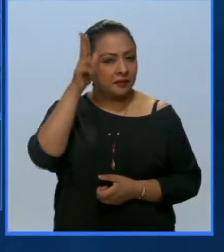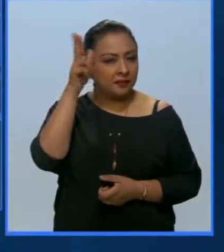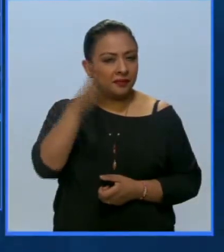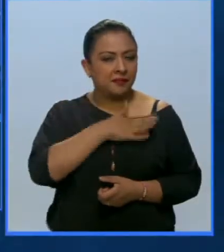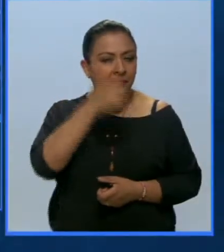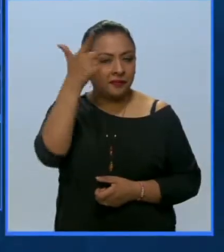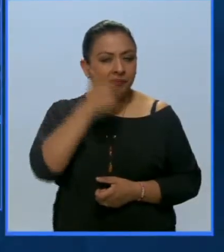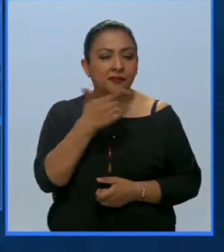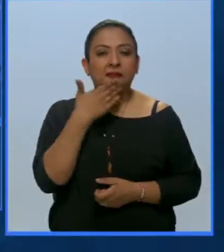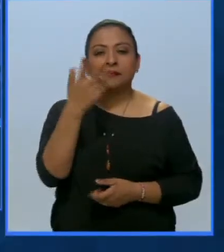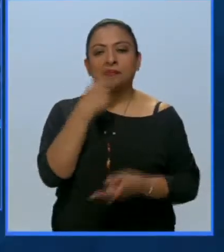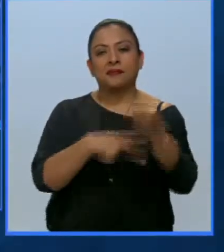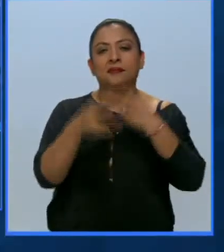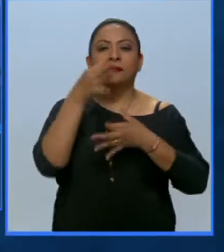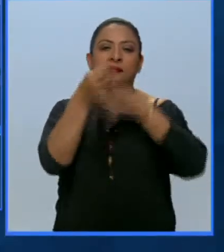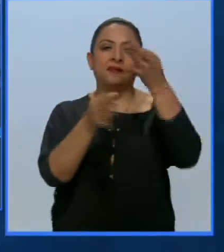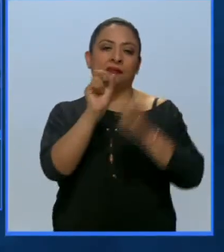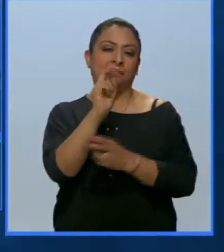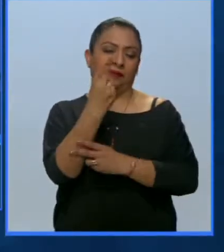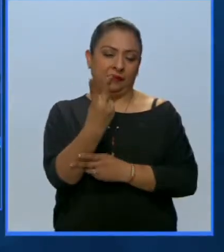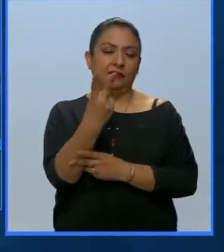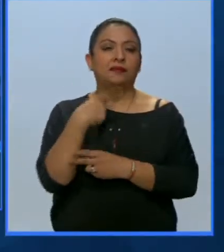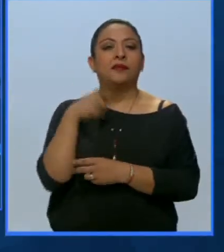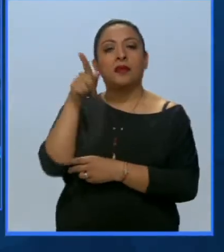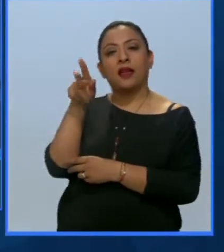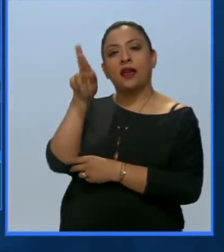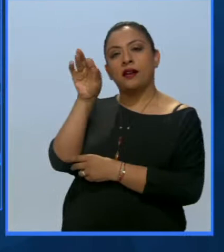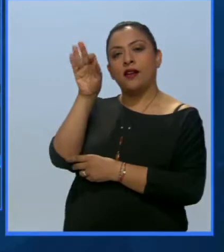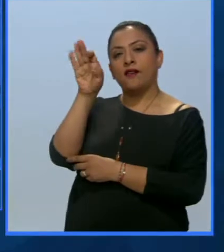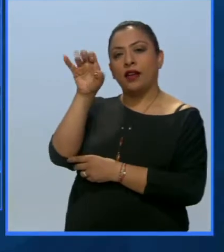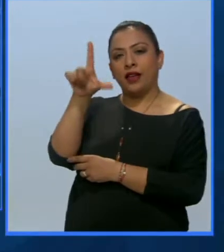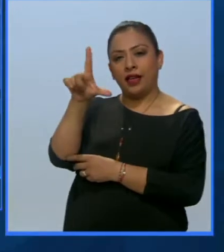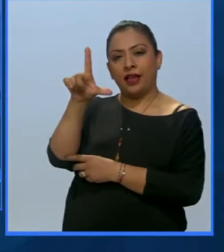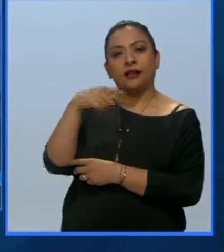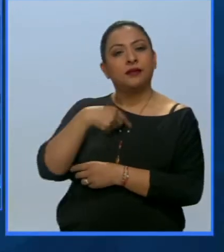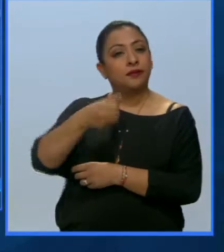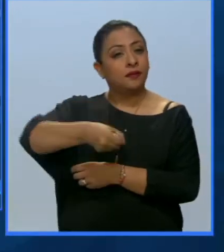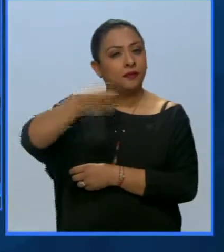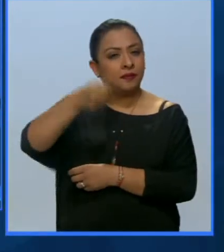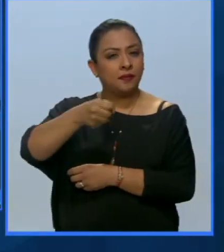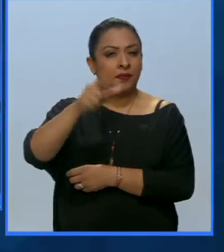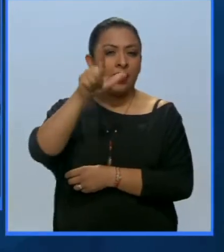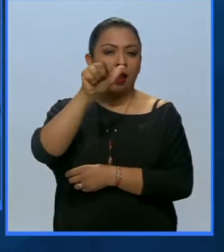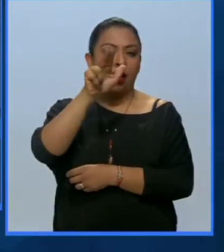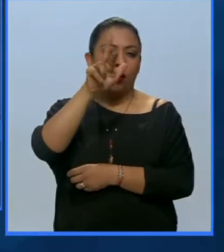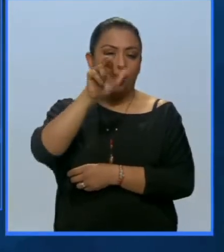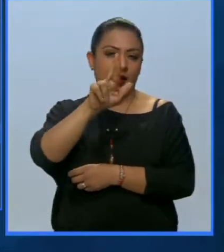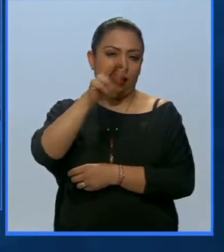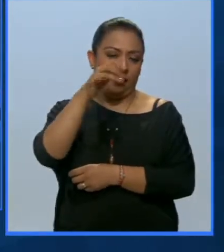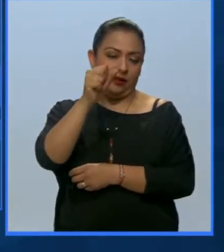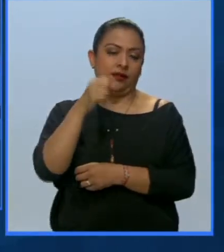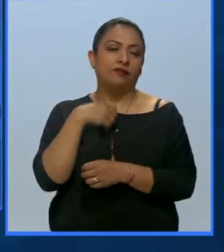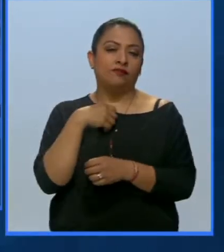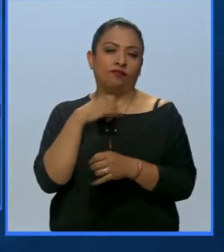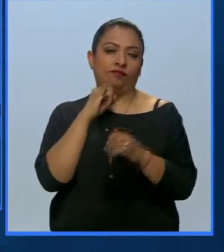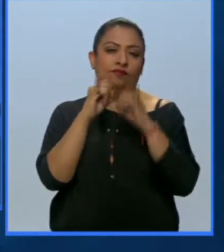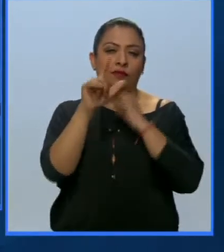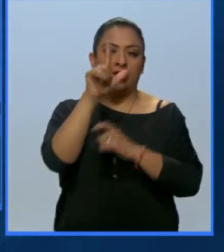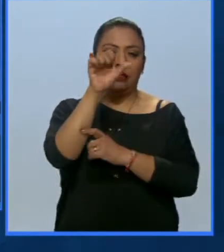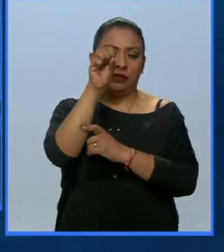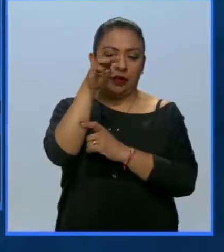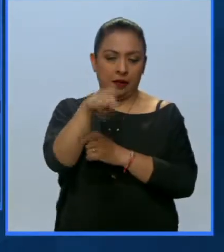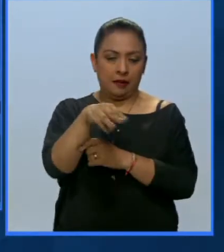Hola, ¿qué tal? Muy buenas noches. Bienvenidos a Noticias 22. Rafael García Villegas. Un saludo a Laura Regis en la lengua de señas